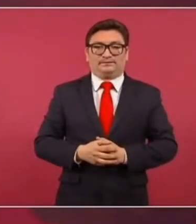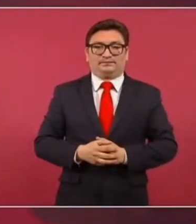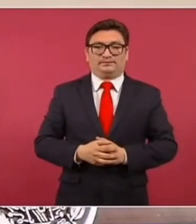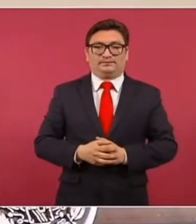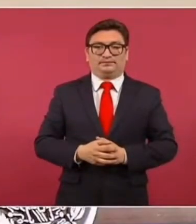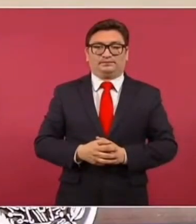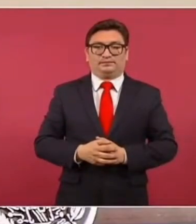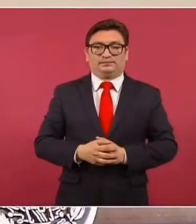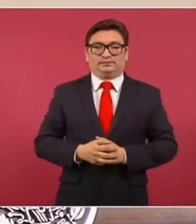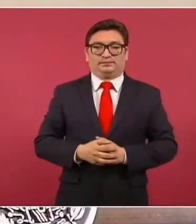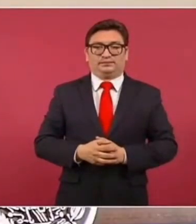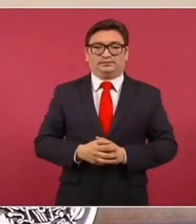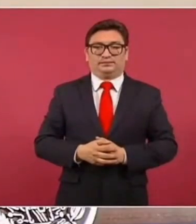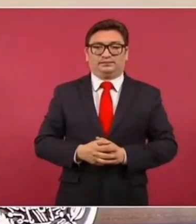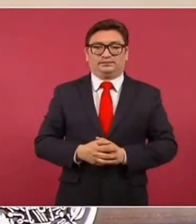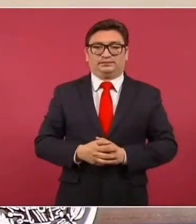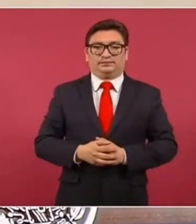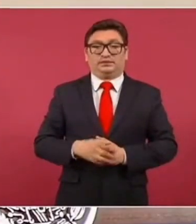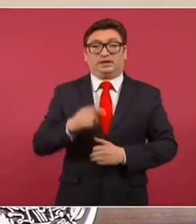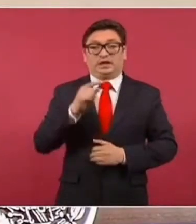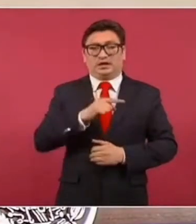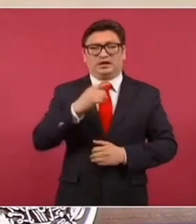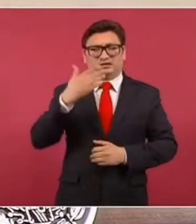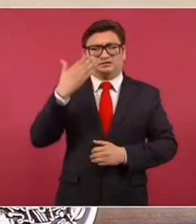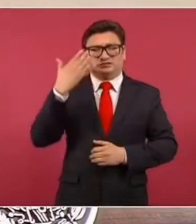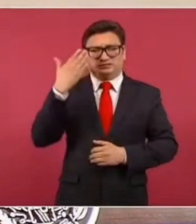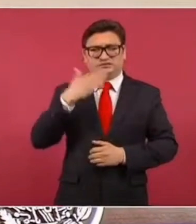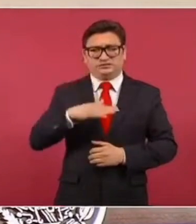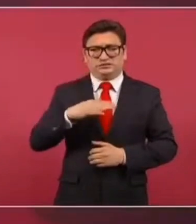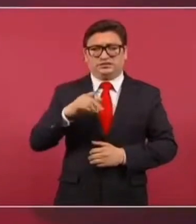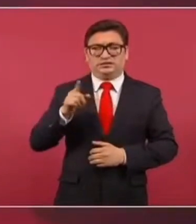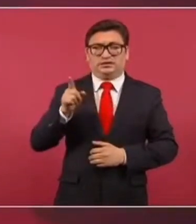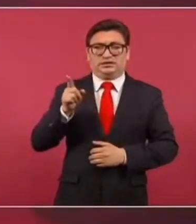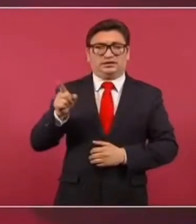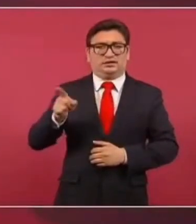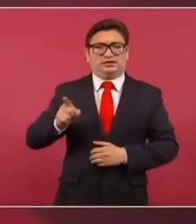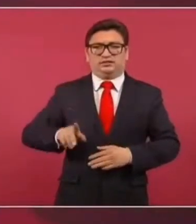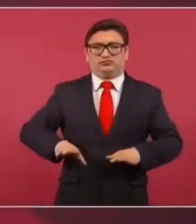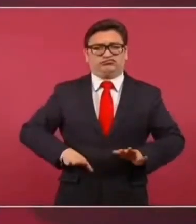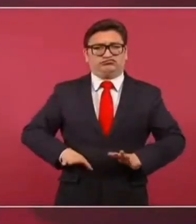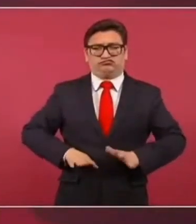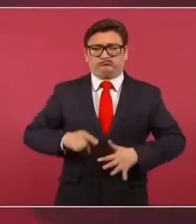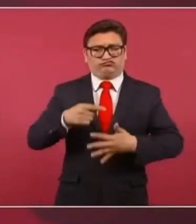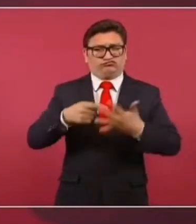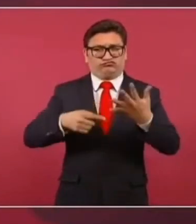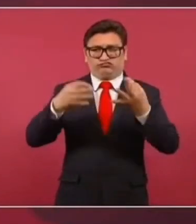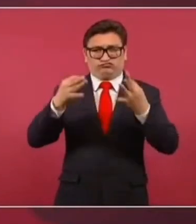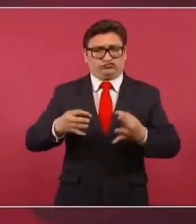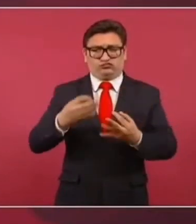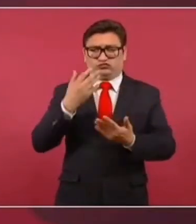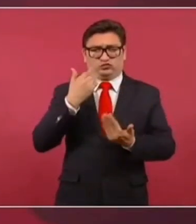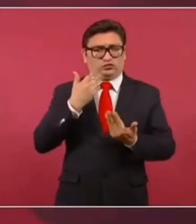A sabiendas de que no se reunían los requisitos.